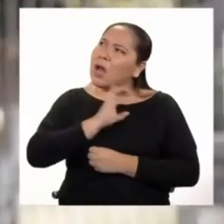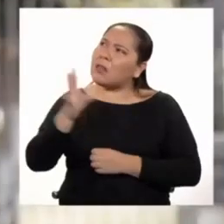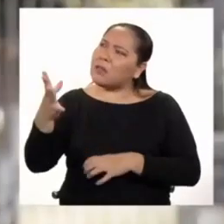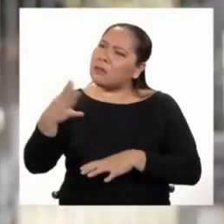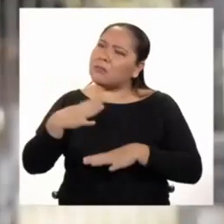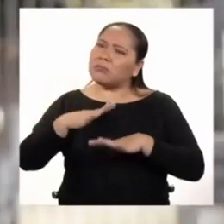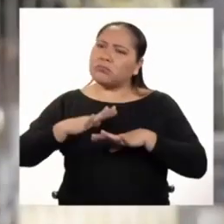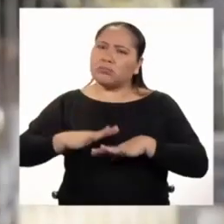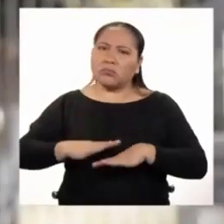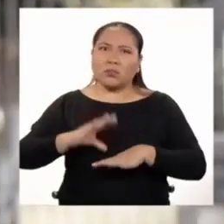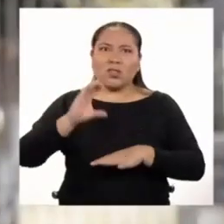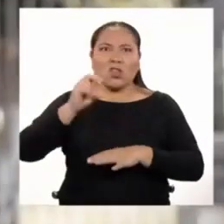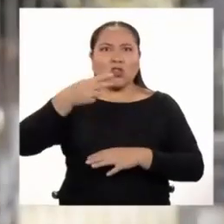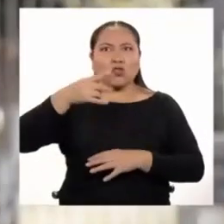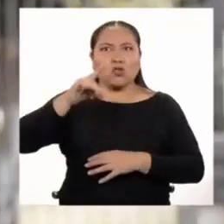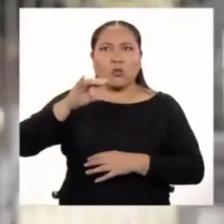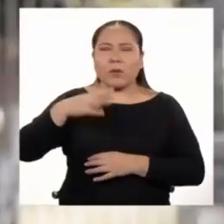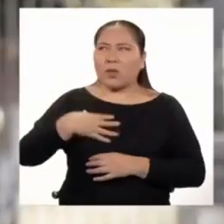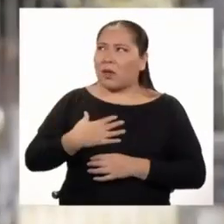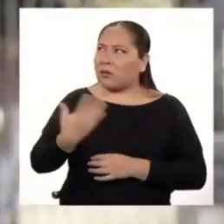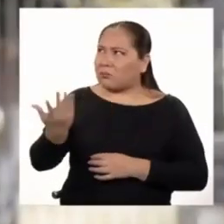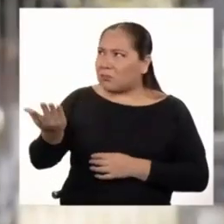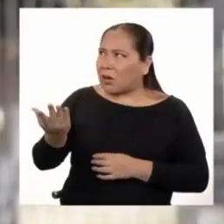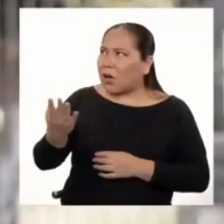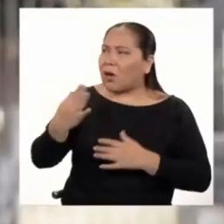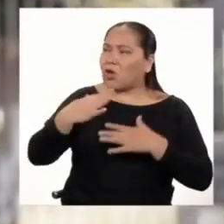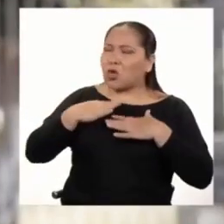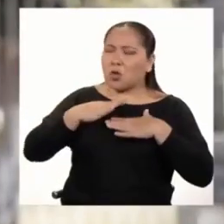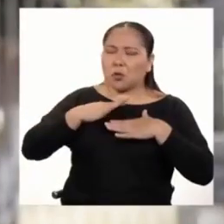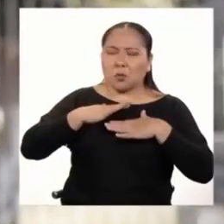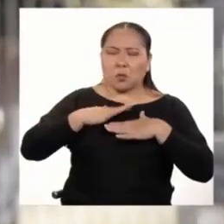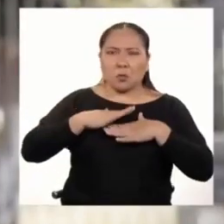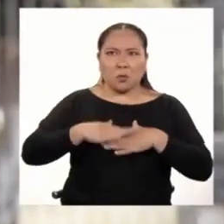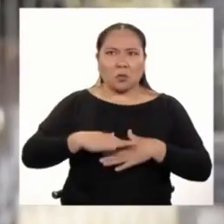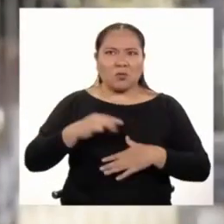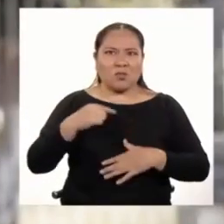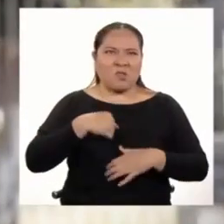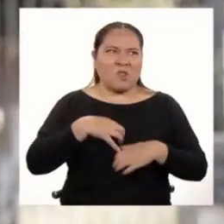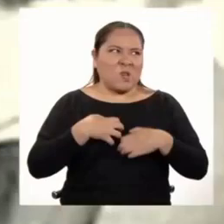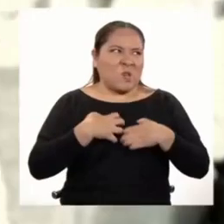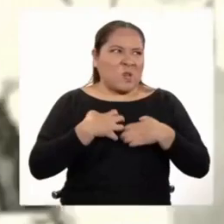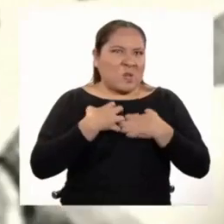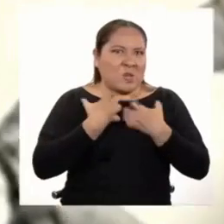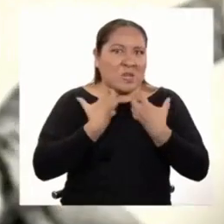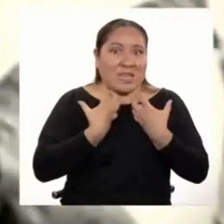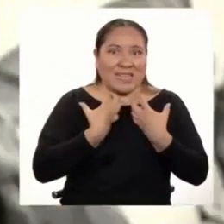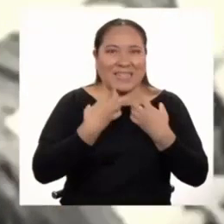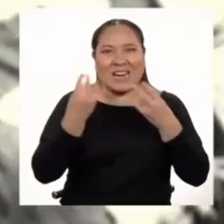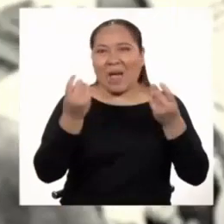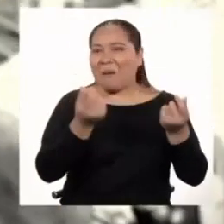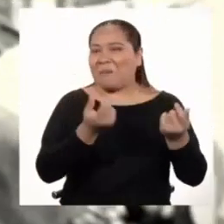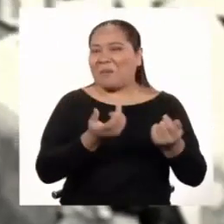de Chumpitaz, eso me puso más tranquilo, pero yo era un cable picado.